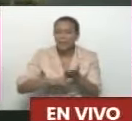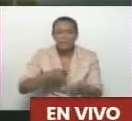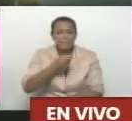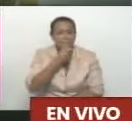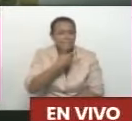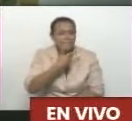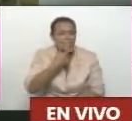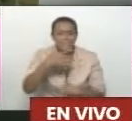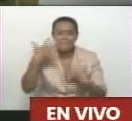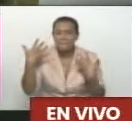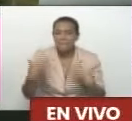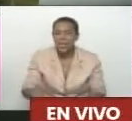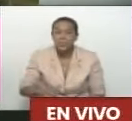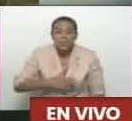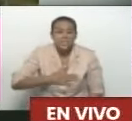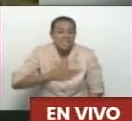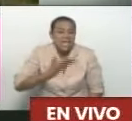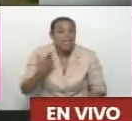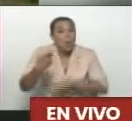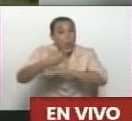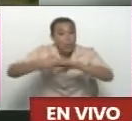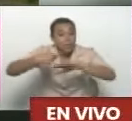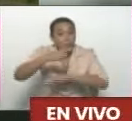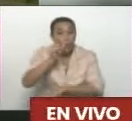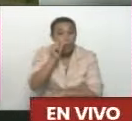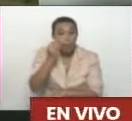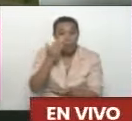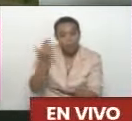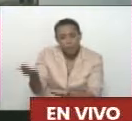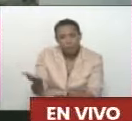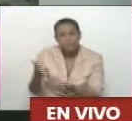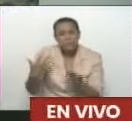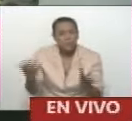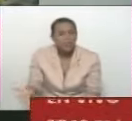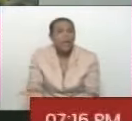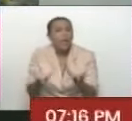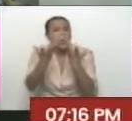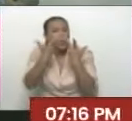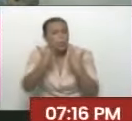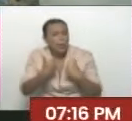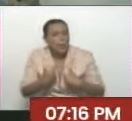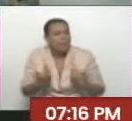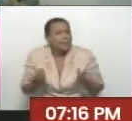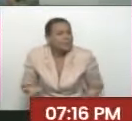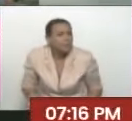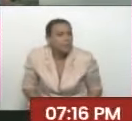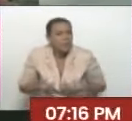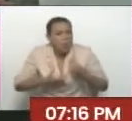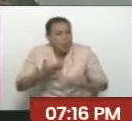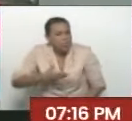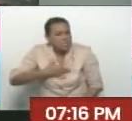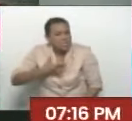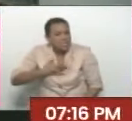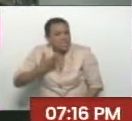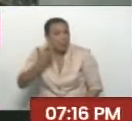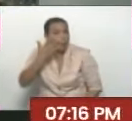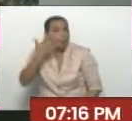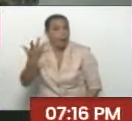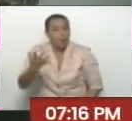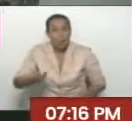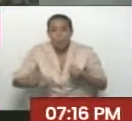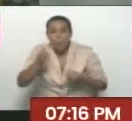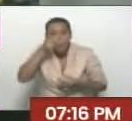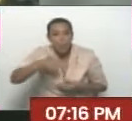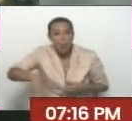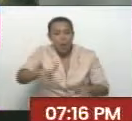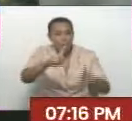bello. Yo quisiera que el gobernador Alejandro Terán me dijera cómo sintió esto, cómo lo sintió el